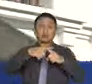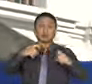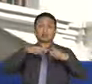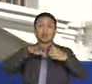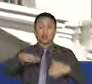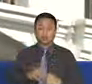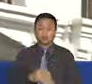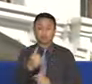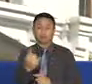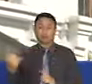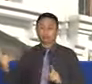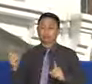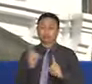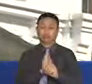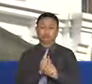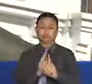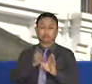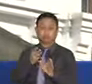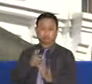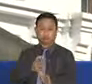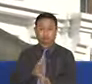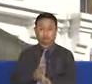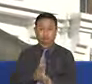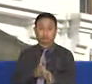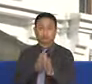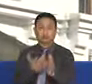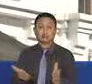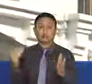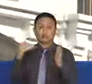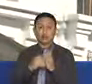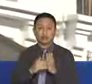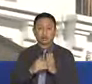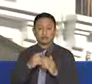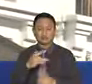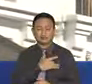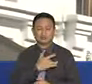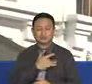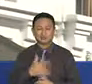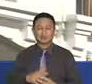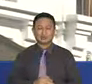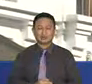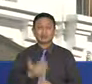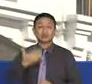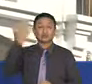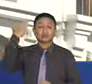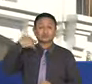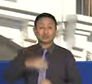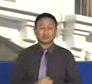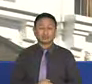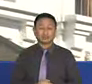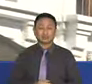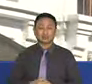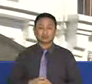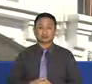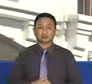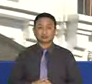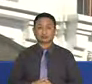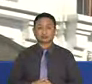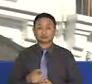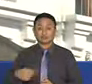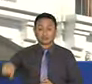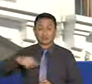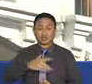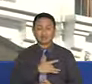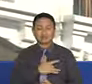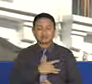se suman en la parte trasera para nuevamente revivir esos viejos momentos esos tiempos que a ellos